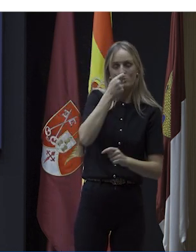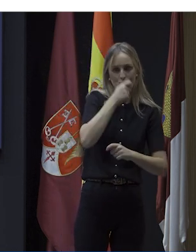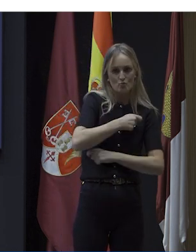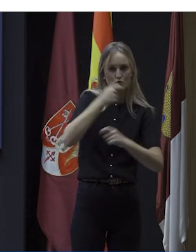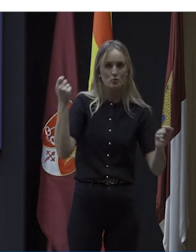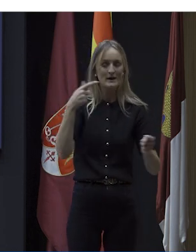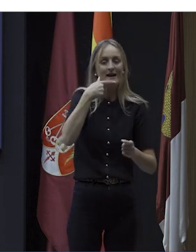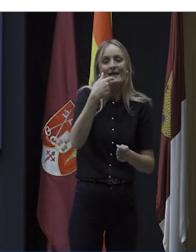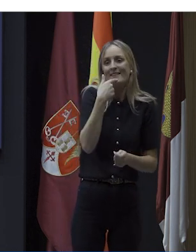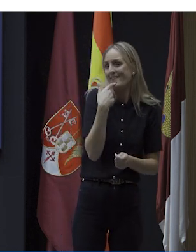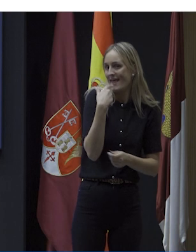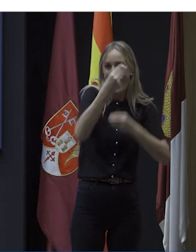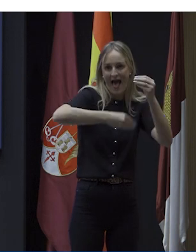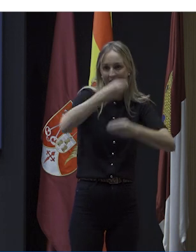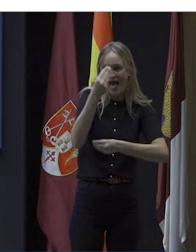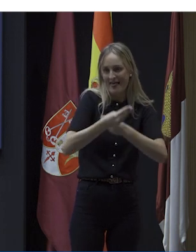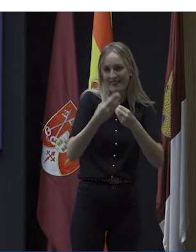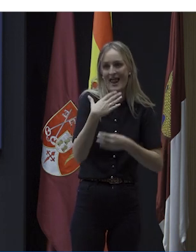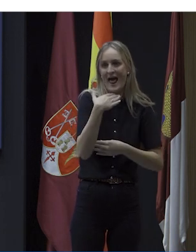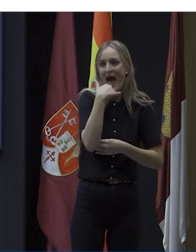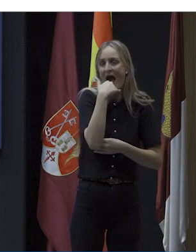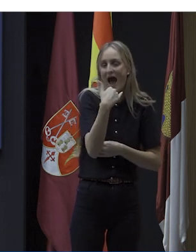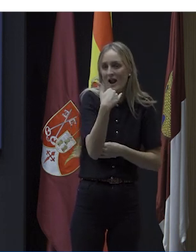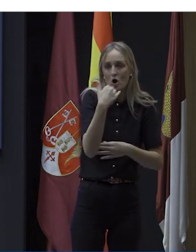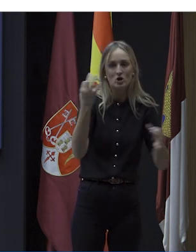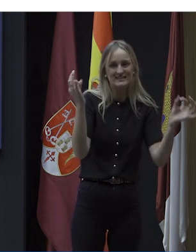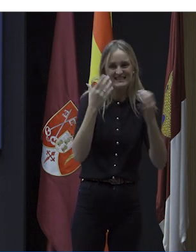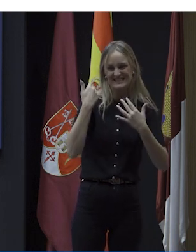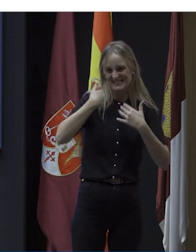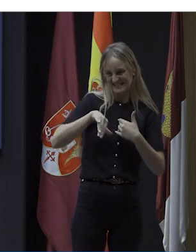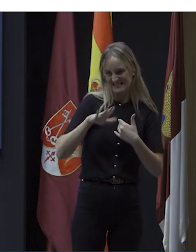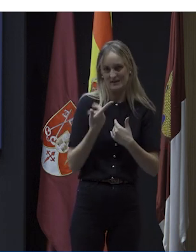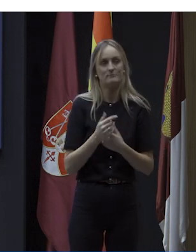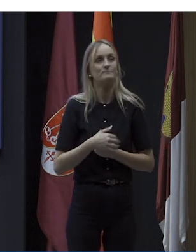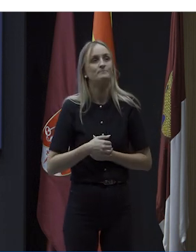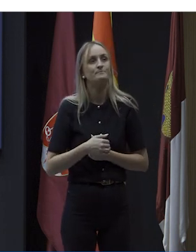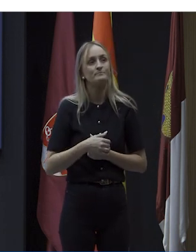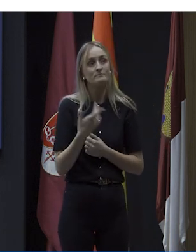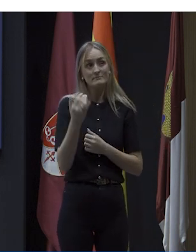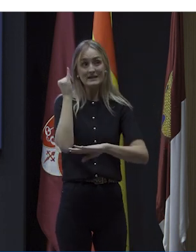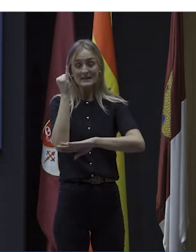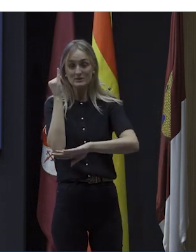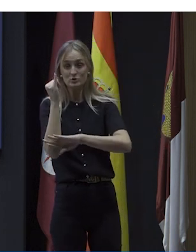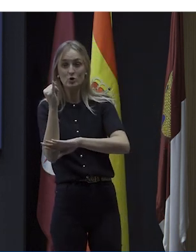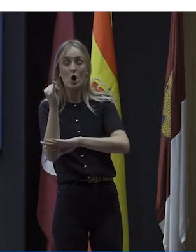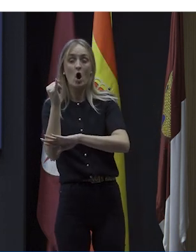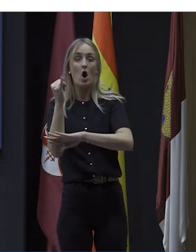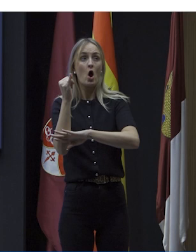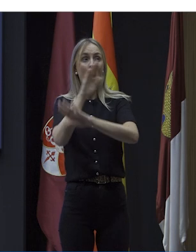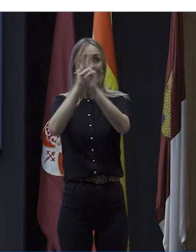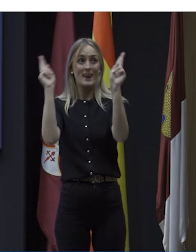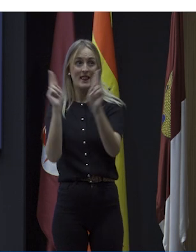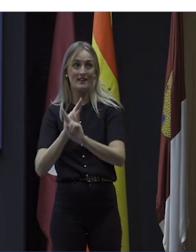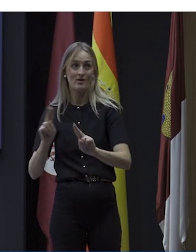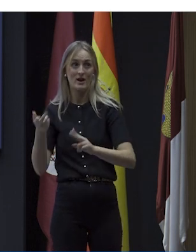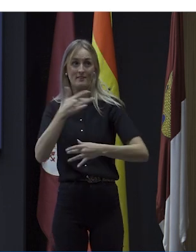donde dice que hay que hacer algo para cambiar esto. Eso no puede seguir así. Y el Instituto Nacional de Corazón, Pulmón y la Sangre es